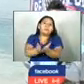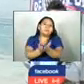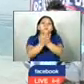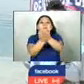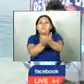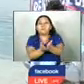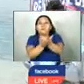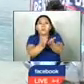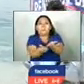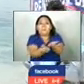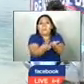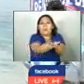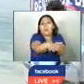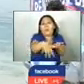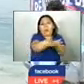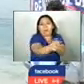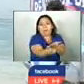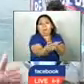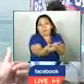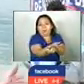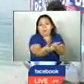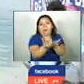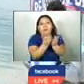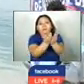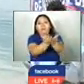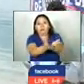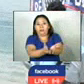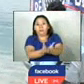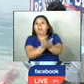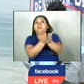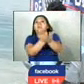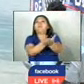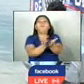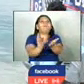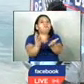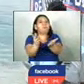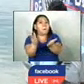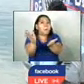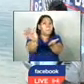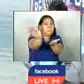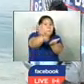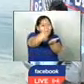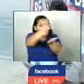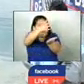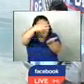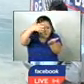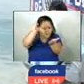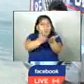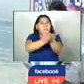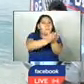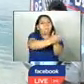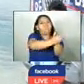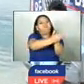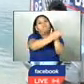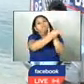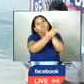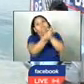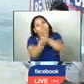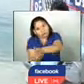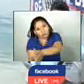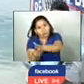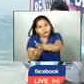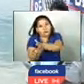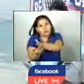para las orillas del lago, aquí al malecón, en mediaciones del lago, una ráfaga de viento también lo alcanza a él y hace que la